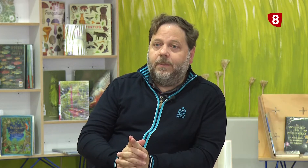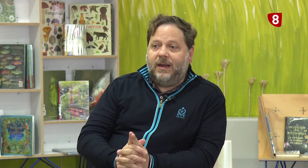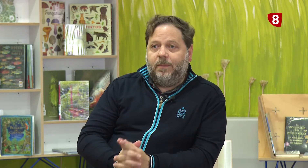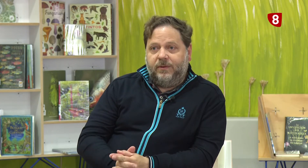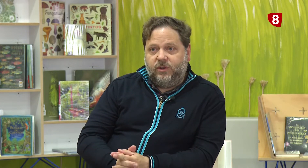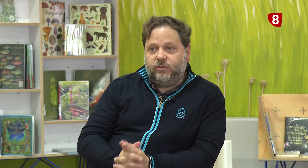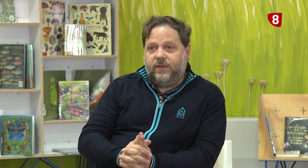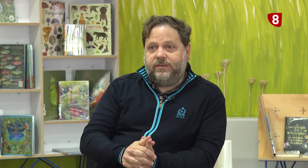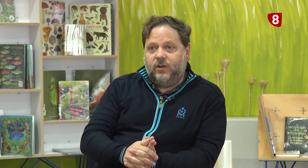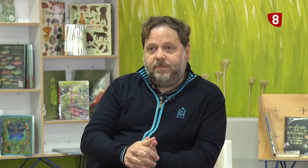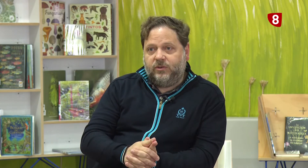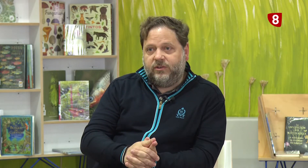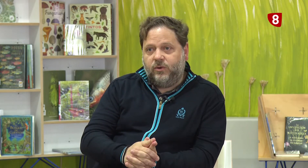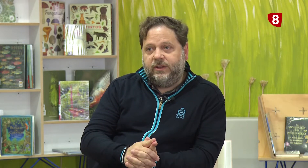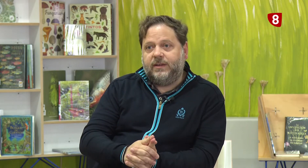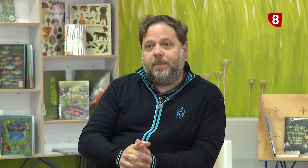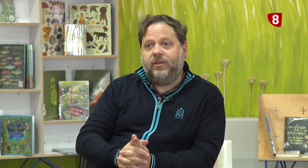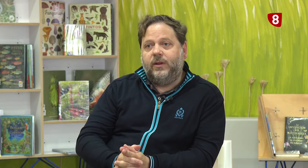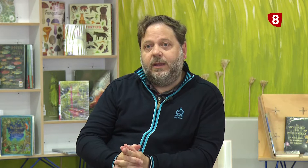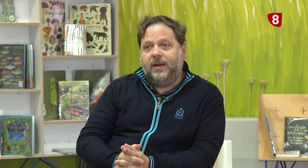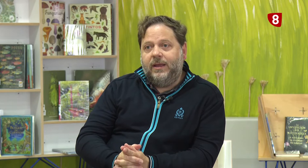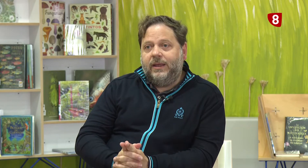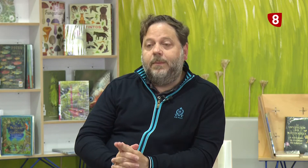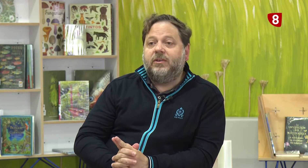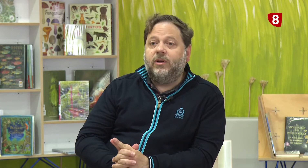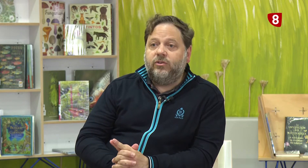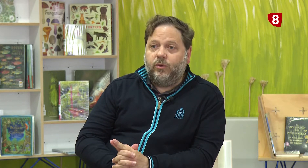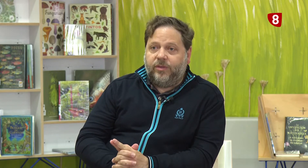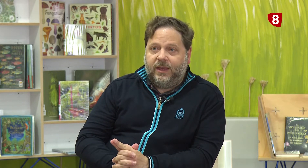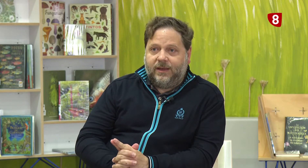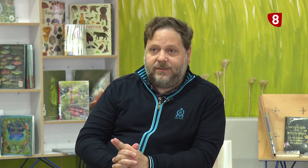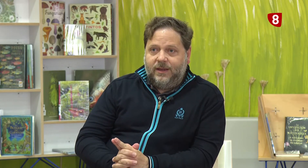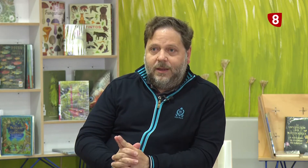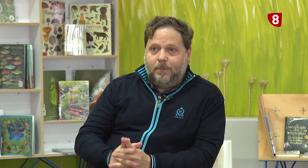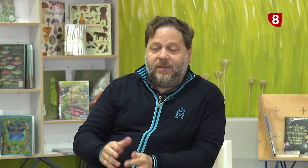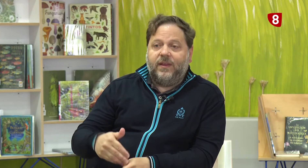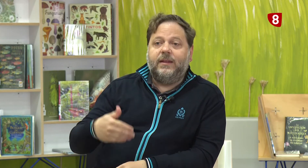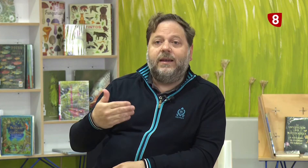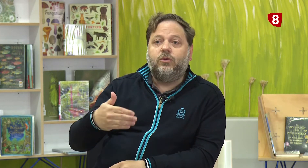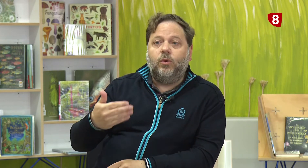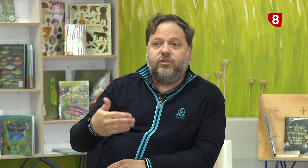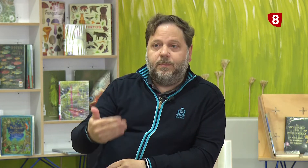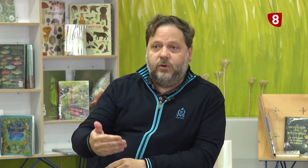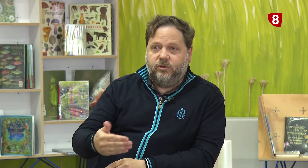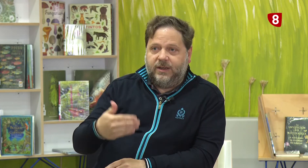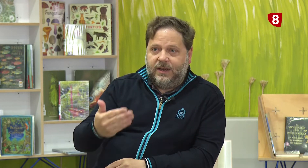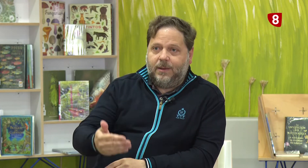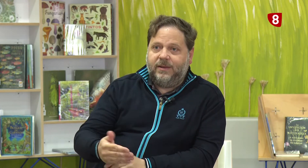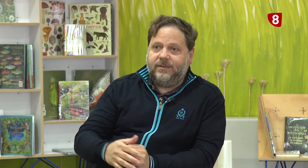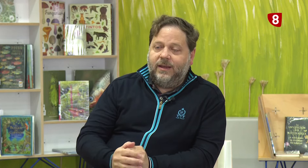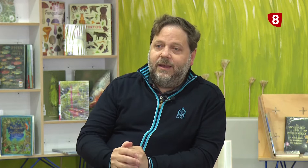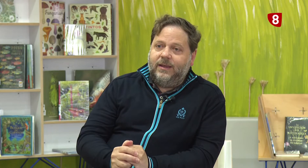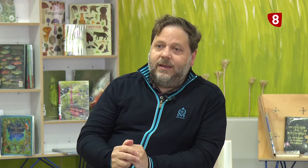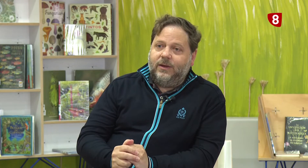no solamente para las personas sordas, sino las personas con discapacidad auditiva y personas sordociegas, para facilitarle todos los apoyos en